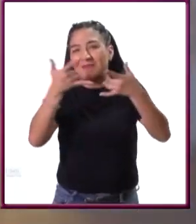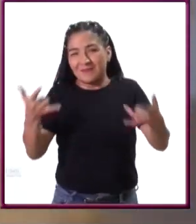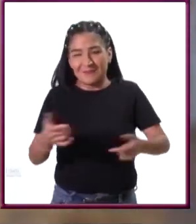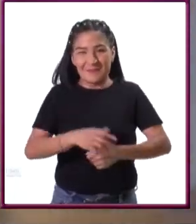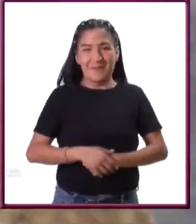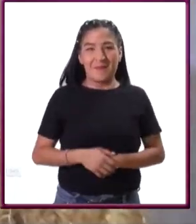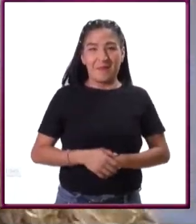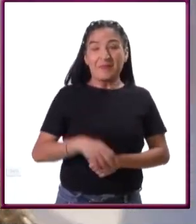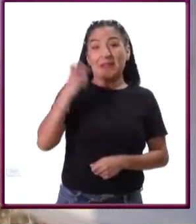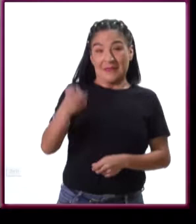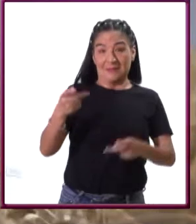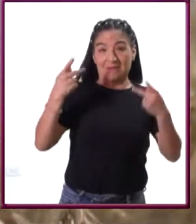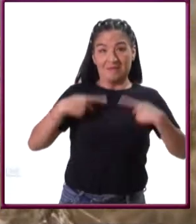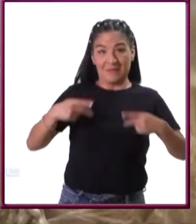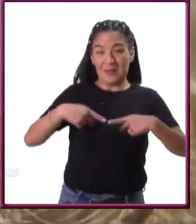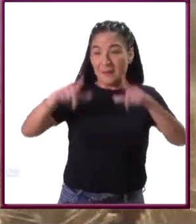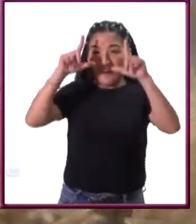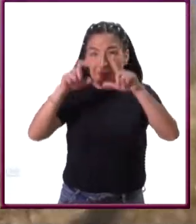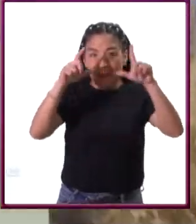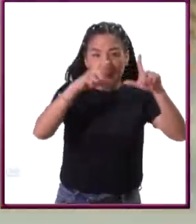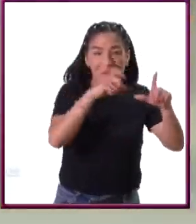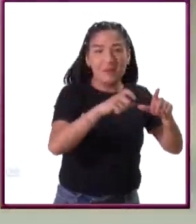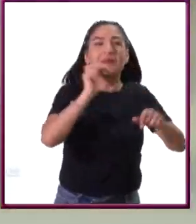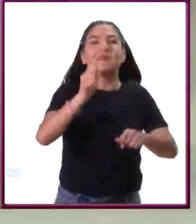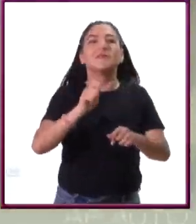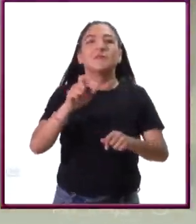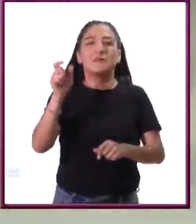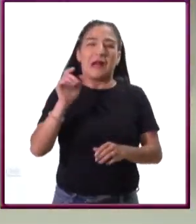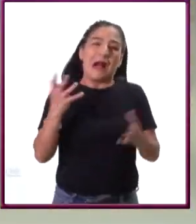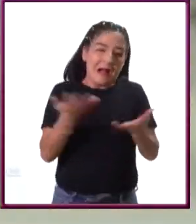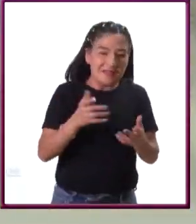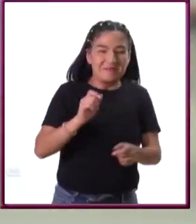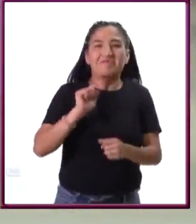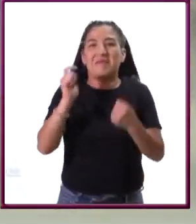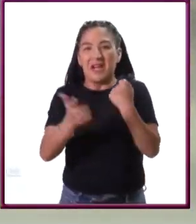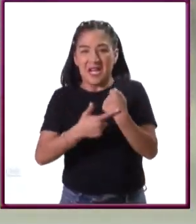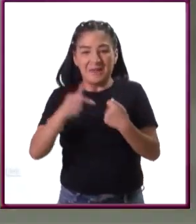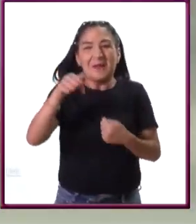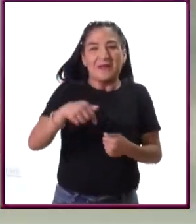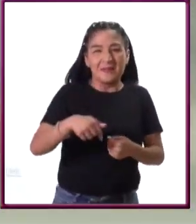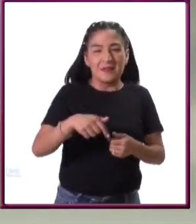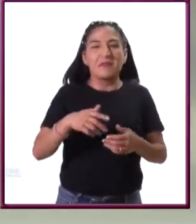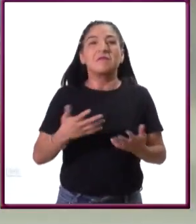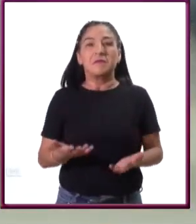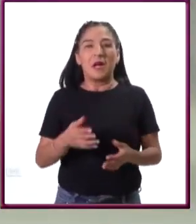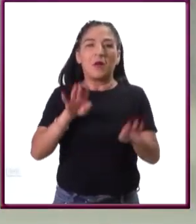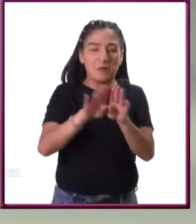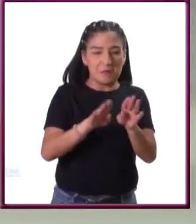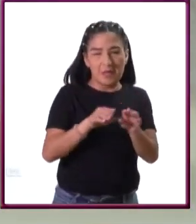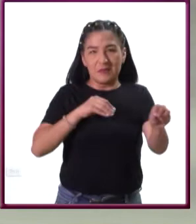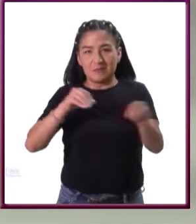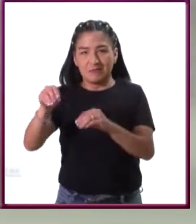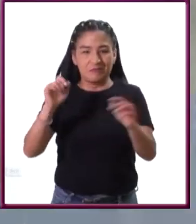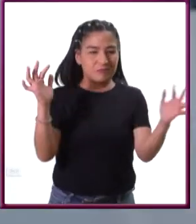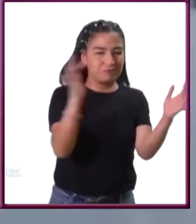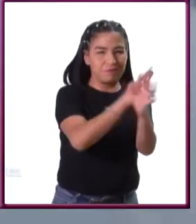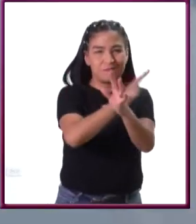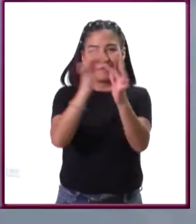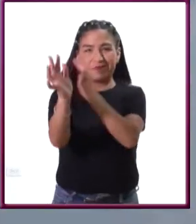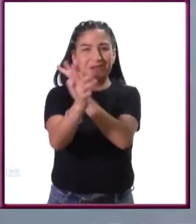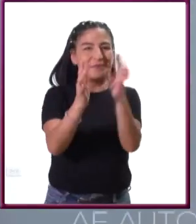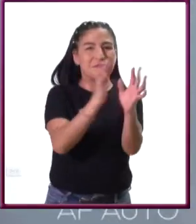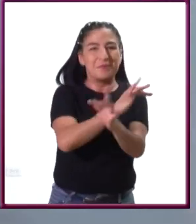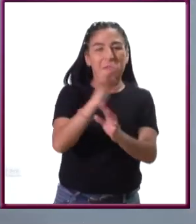personas fueron retratadas mientras hacían algo en particular. Algunos se mueven de un lado a otro, están platicando con